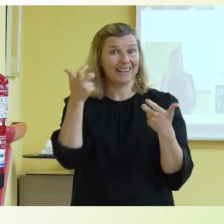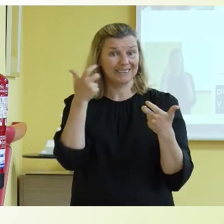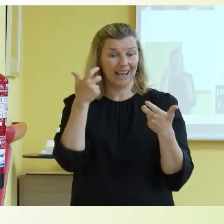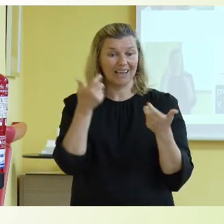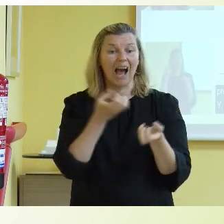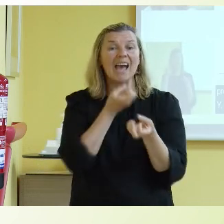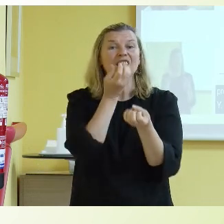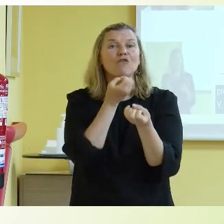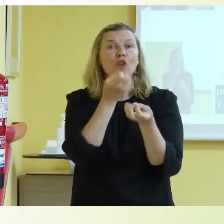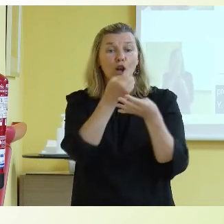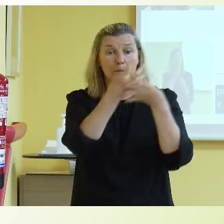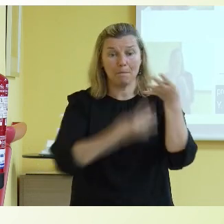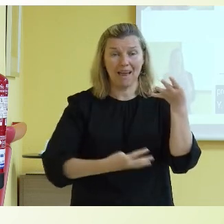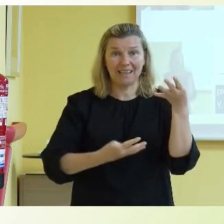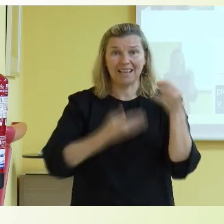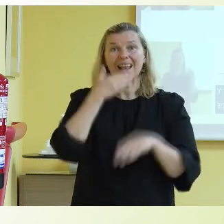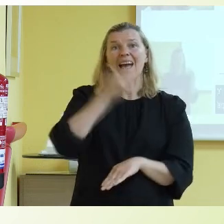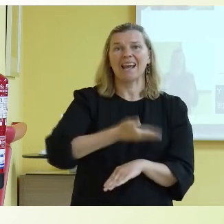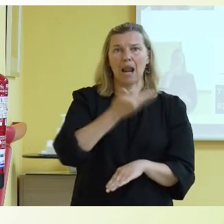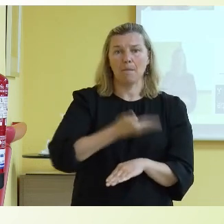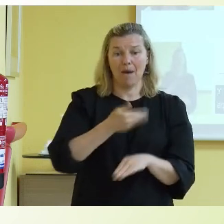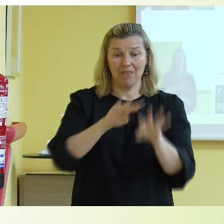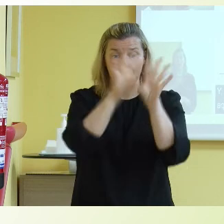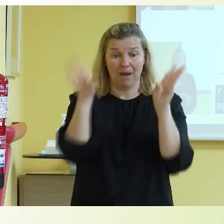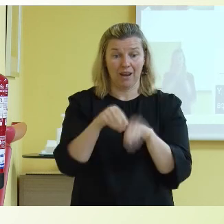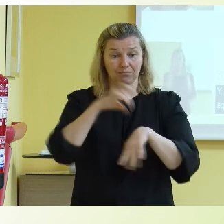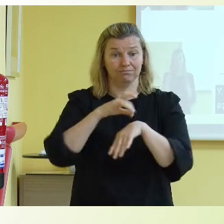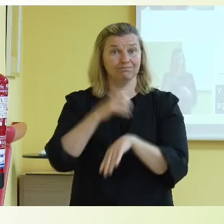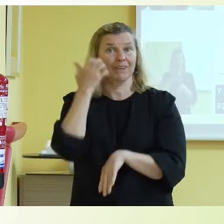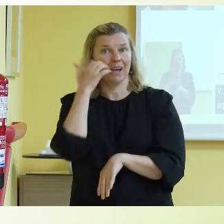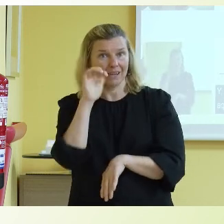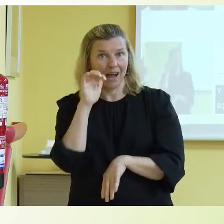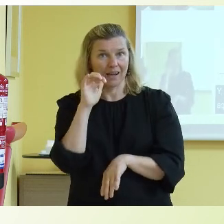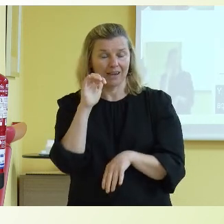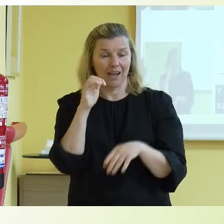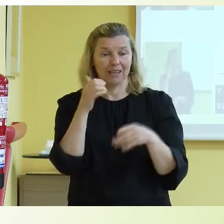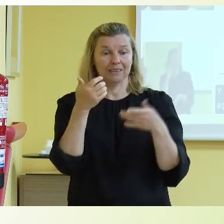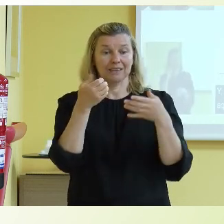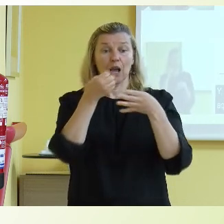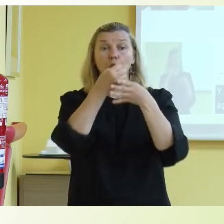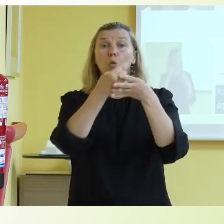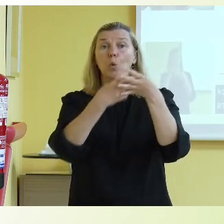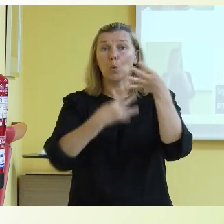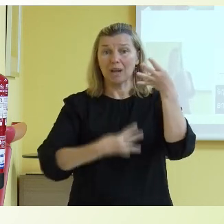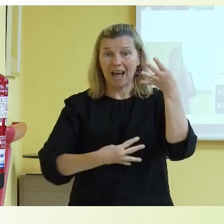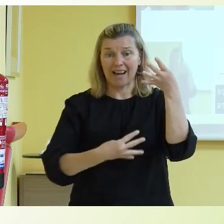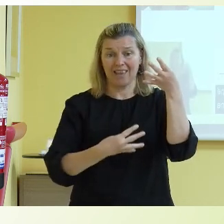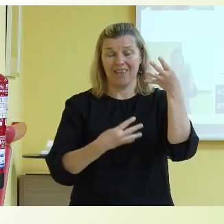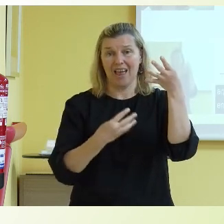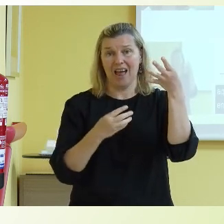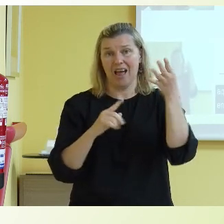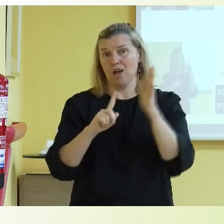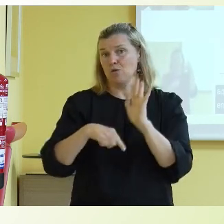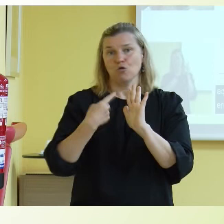informes que son de relevancia para el conjunto de las enfermedades raras. La serie completa incluye un listado de enfermedades raras,